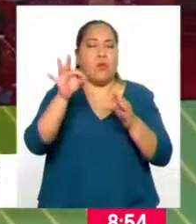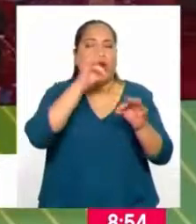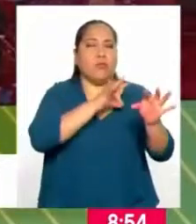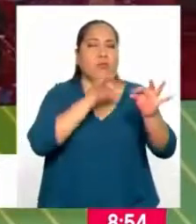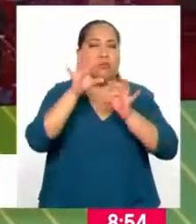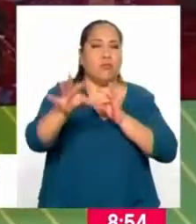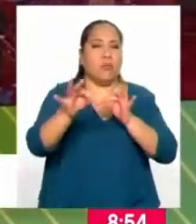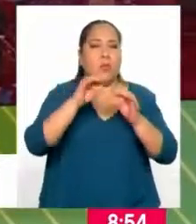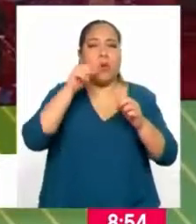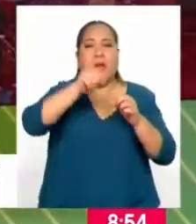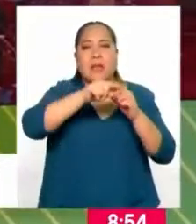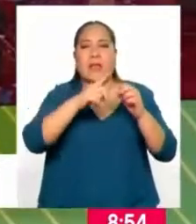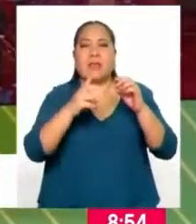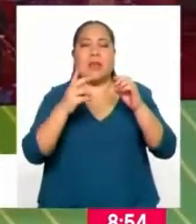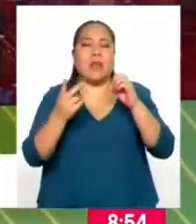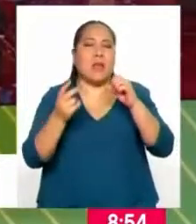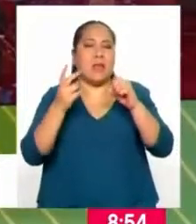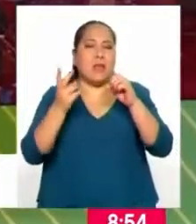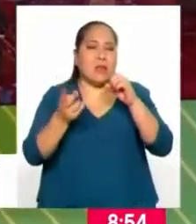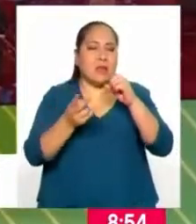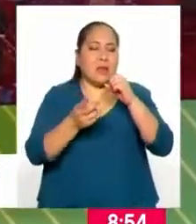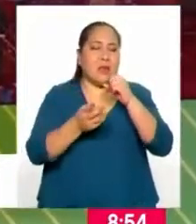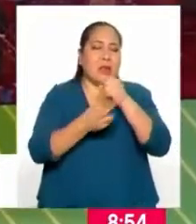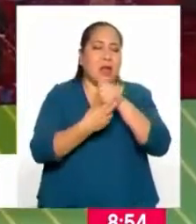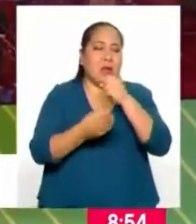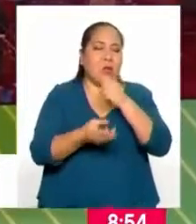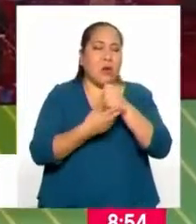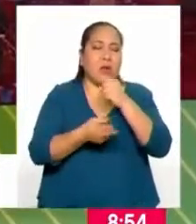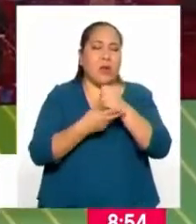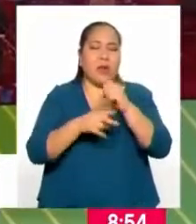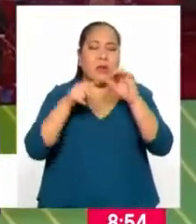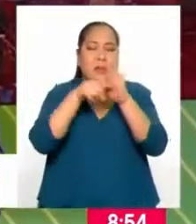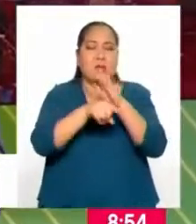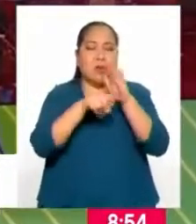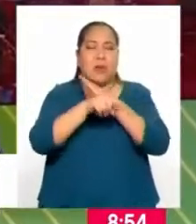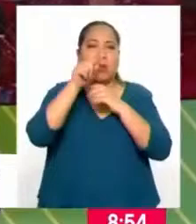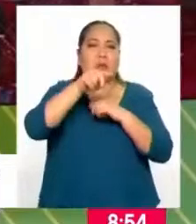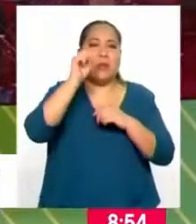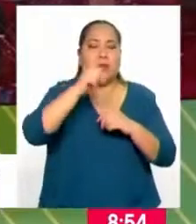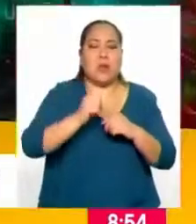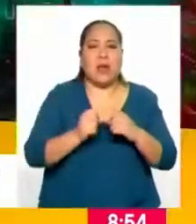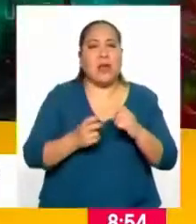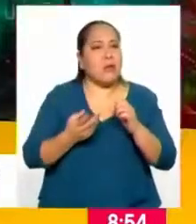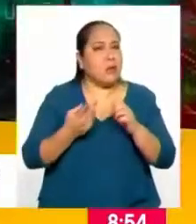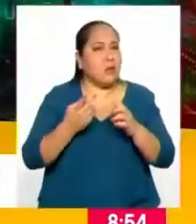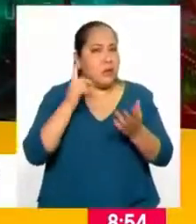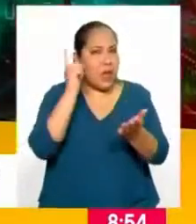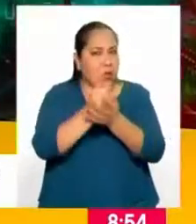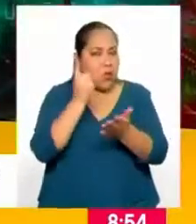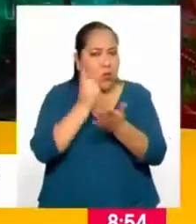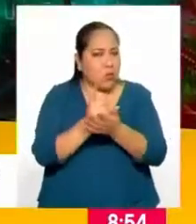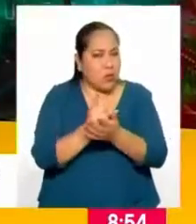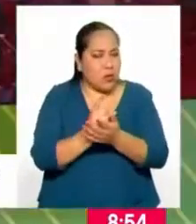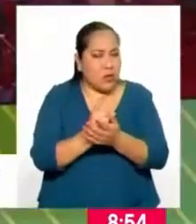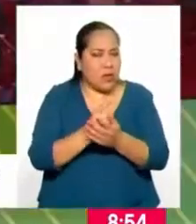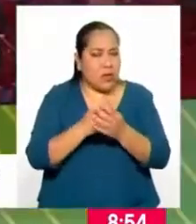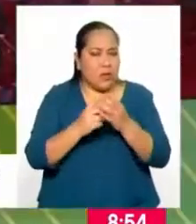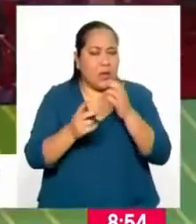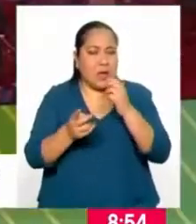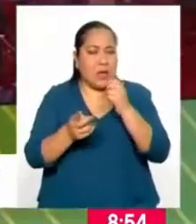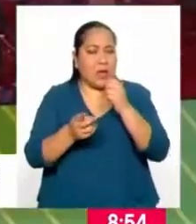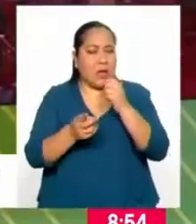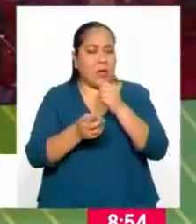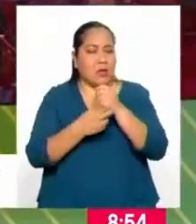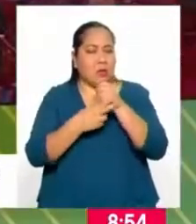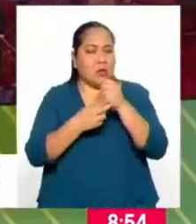denuncias vienen siendo archivadas por la propia Fiscalía de la Nación. Entonces, claro, si tú tienes... Son denuncias de ciudadanos cualquiera que han hecho... Ciudadanos cualquiera que han hecho la